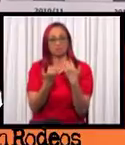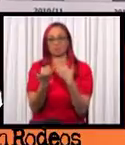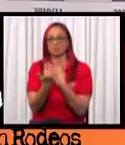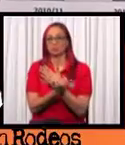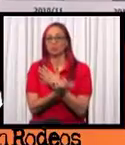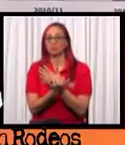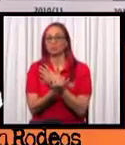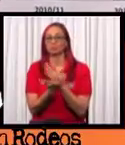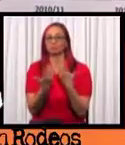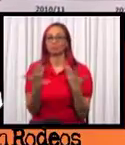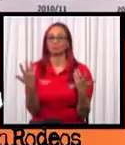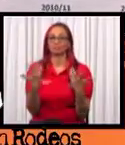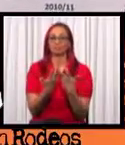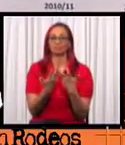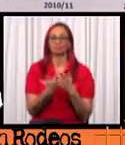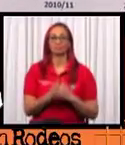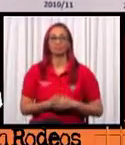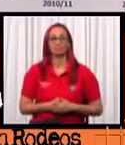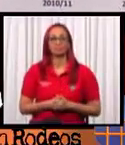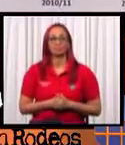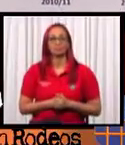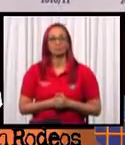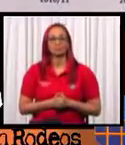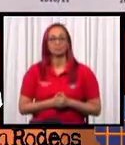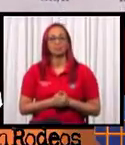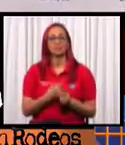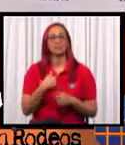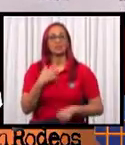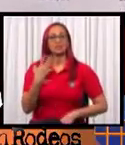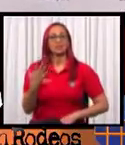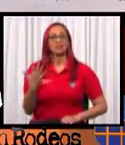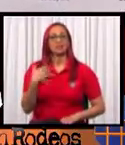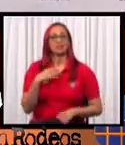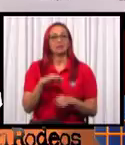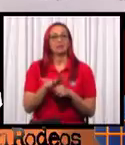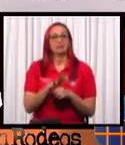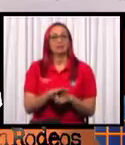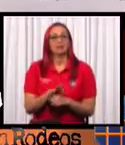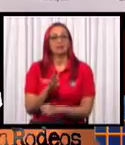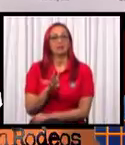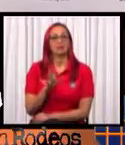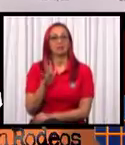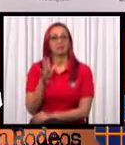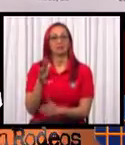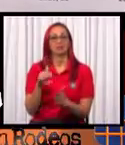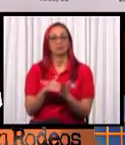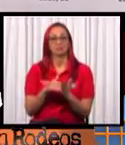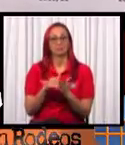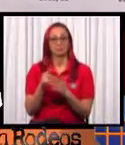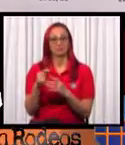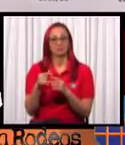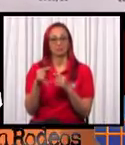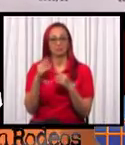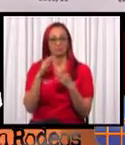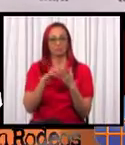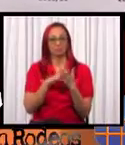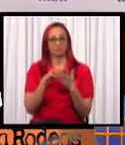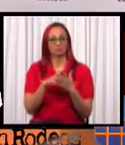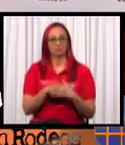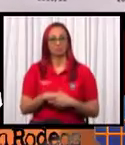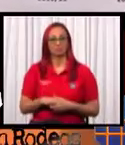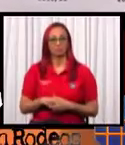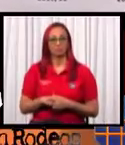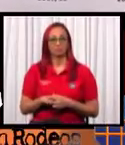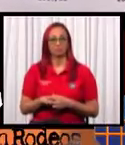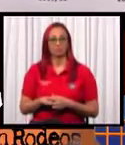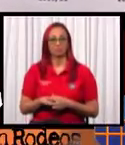Isabel, estamos calculando que vamos a sembrar solo 45 mil hectáreas de arroz. Da pena ver